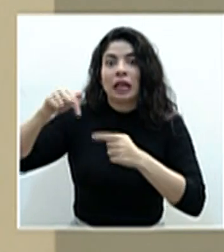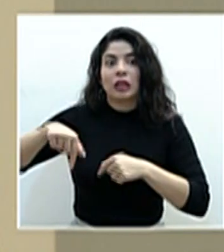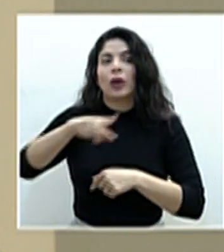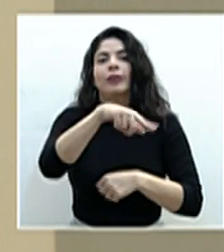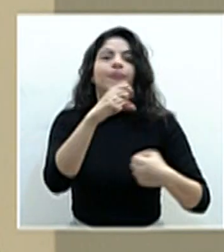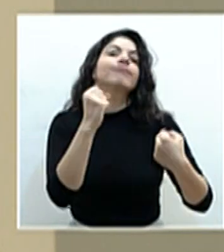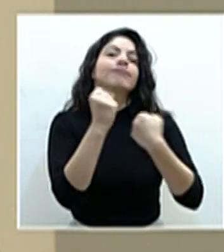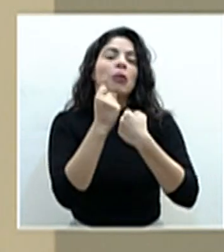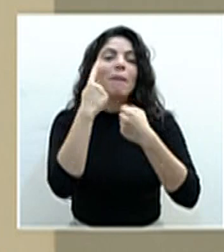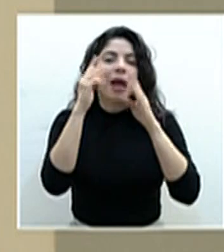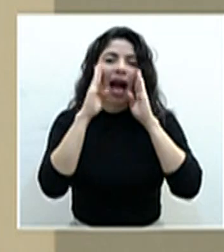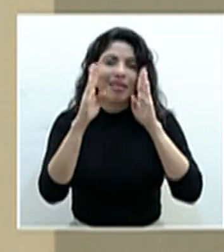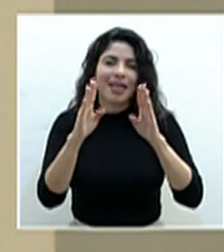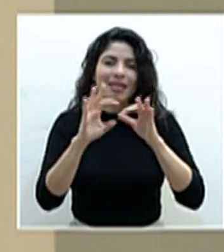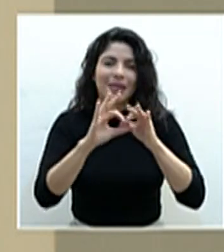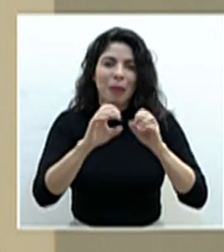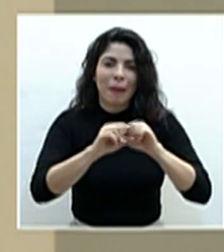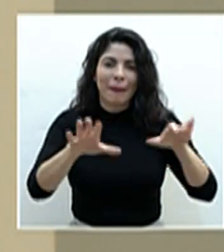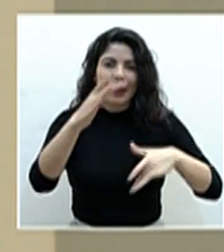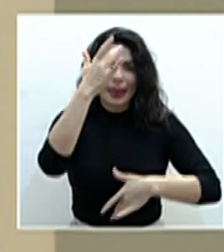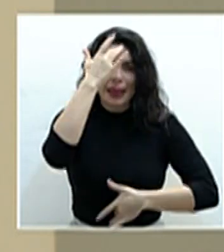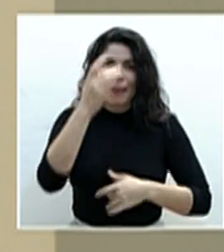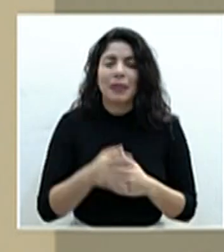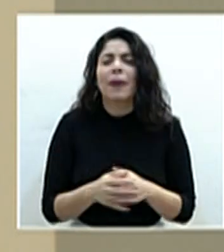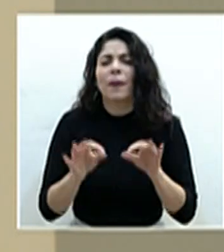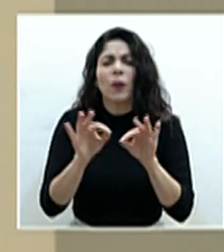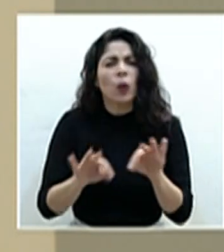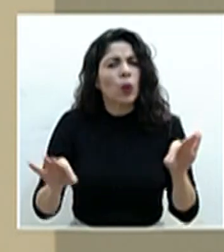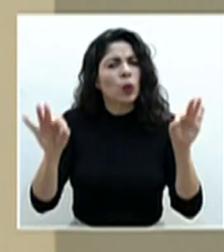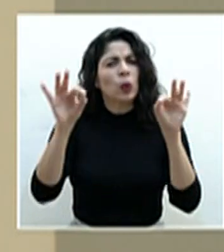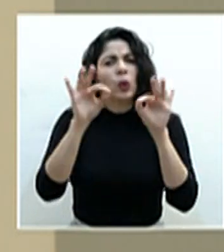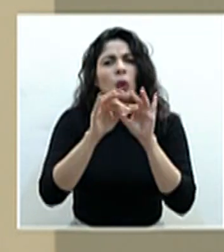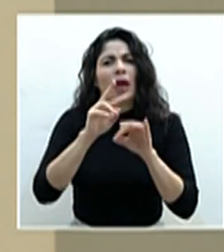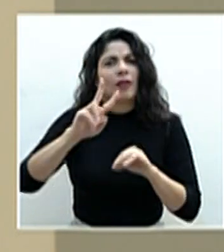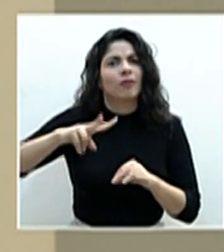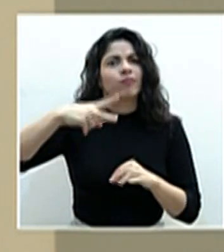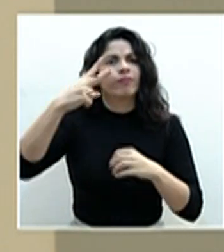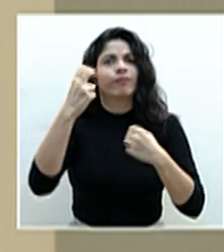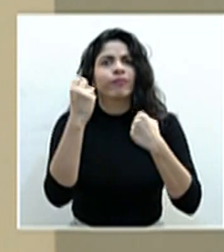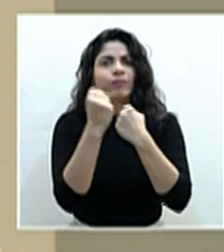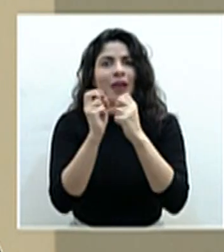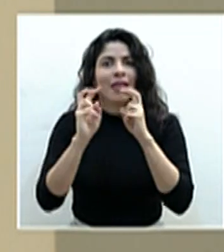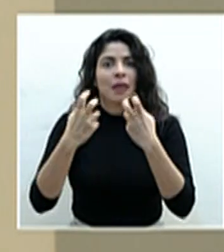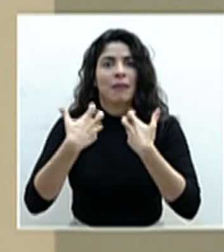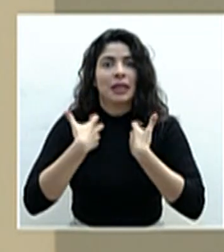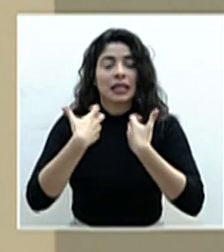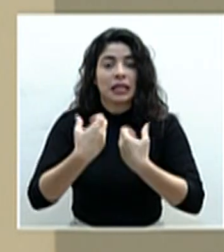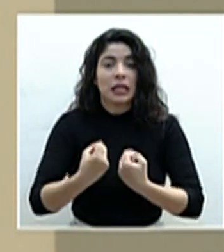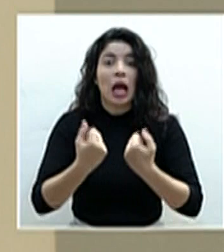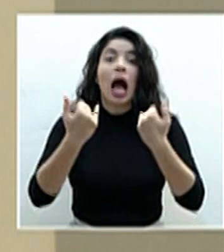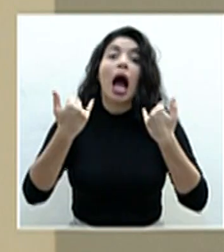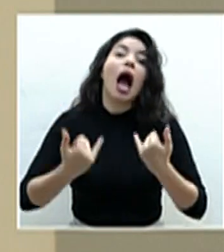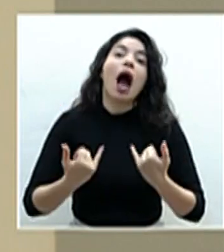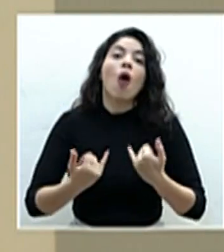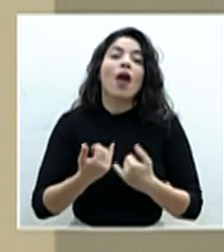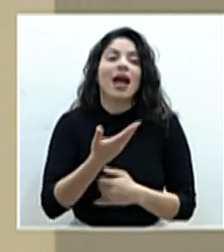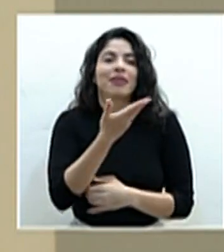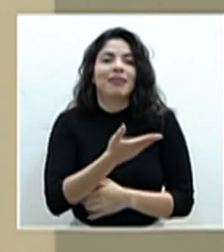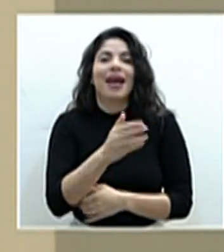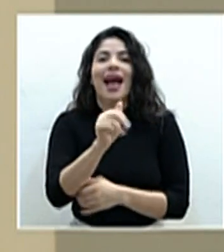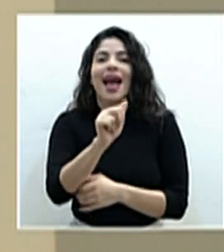en materia de atención de la pandemia. Es muy importante este reforzamiento en la parte sanitaria que ahora tanto el